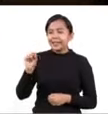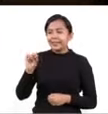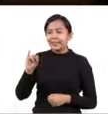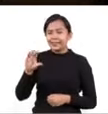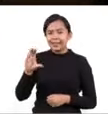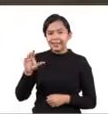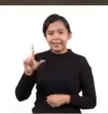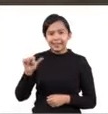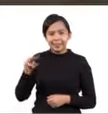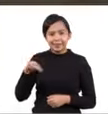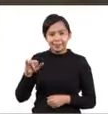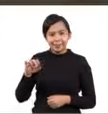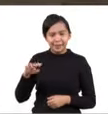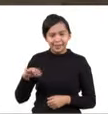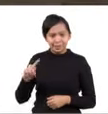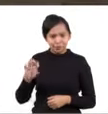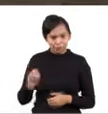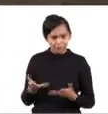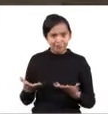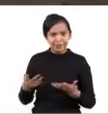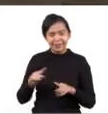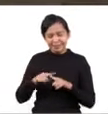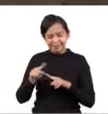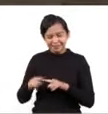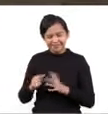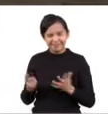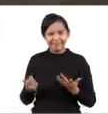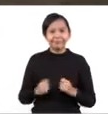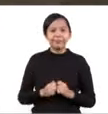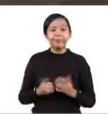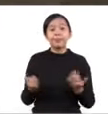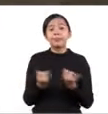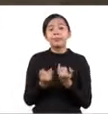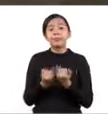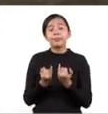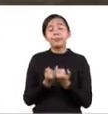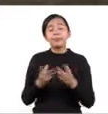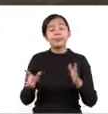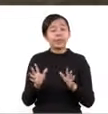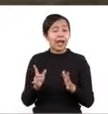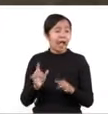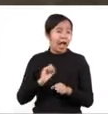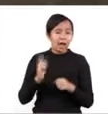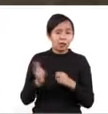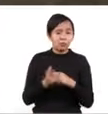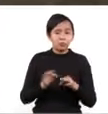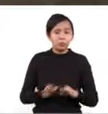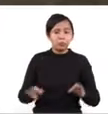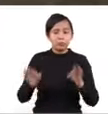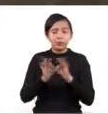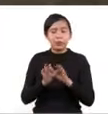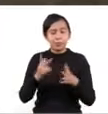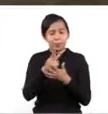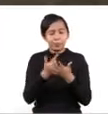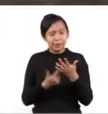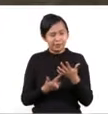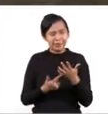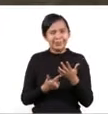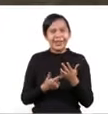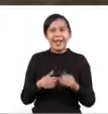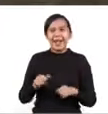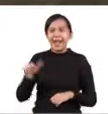sólidos y al mismo tiempo también en lo que para nosotros es fundamental, que es nuestro programa ambiental y de cambio